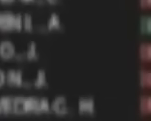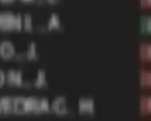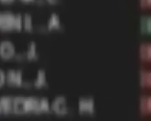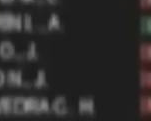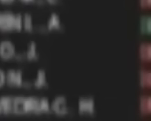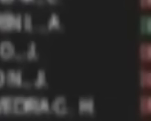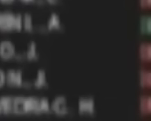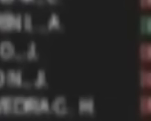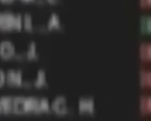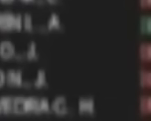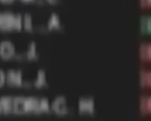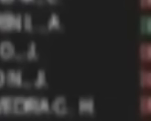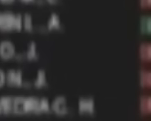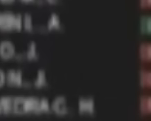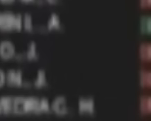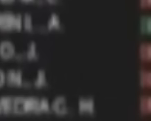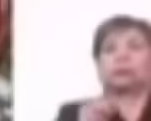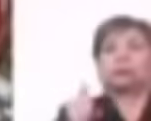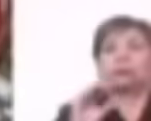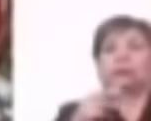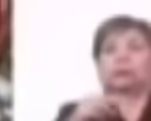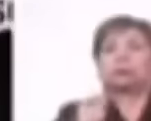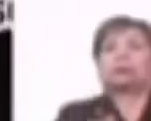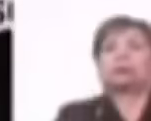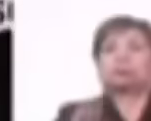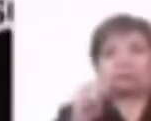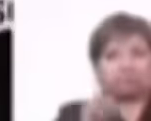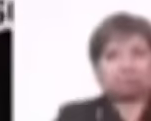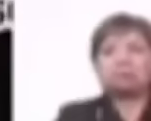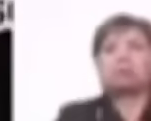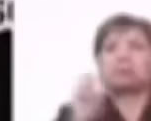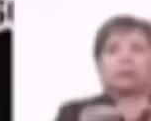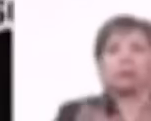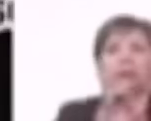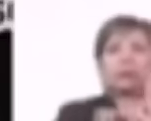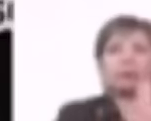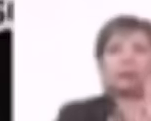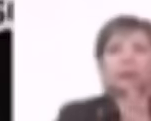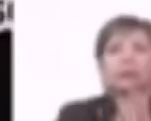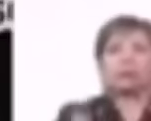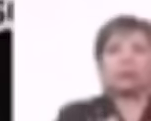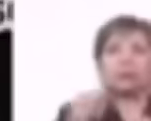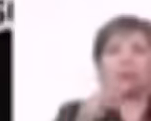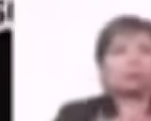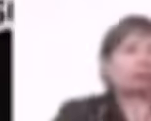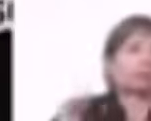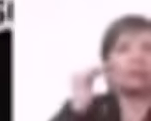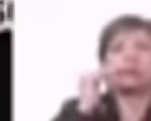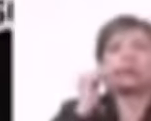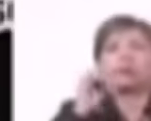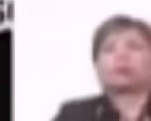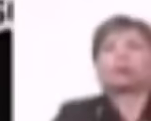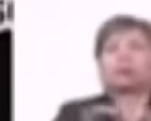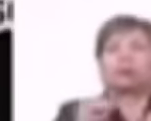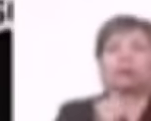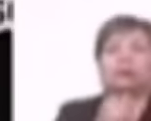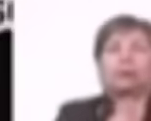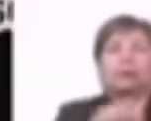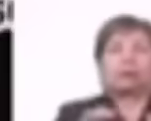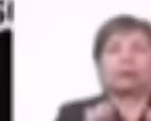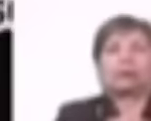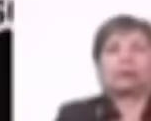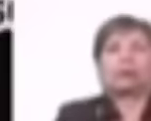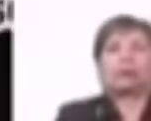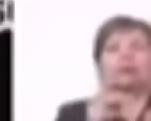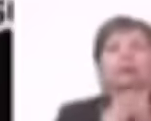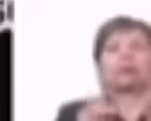35 en contra, 2 abstenciones. Ha sido aprobado en primera votación el crear la Comisión de Alto Nivel para la elaboración de propuestas de reforma